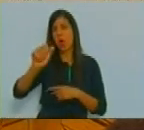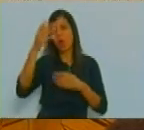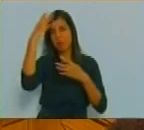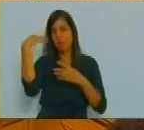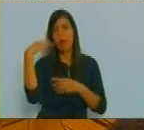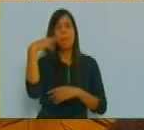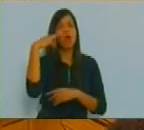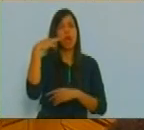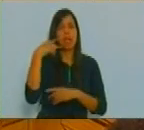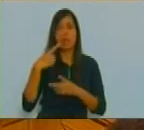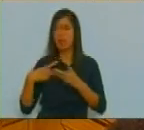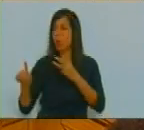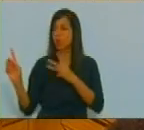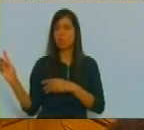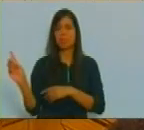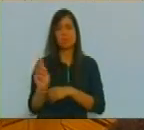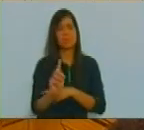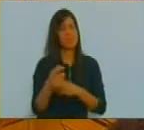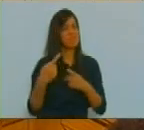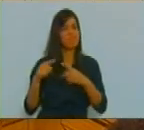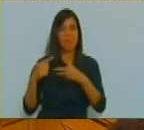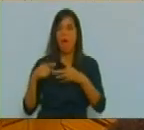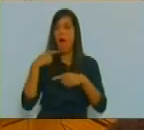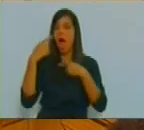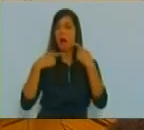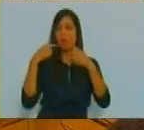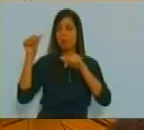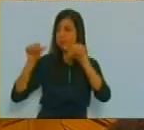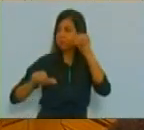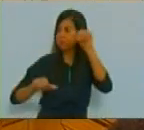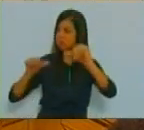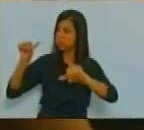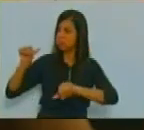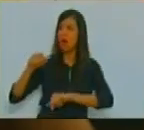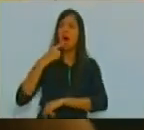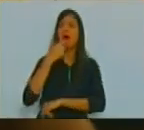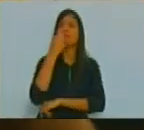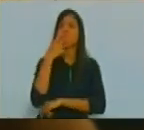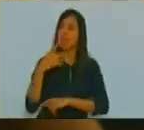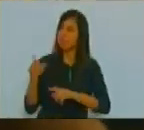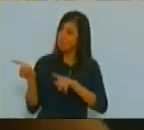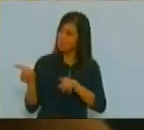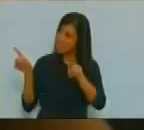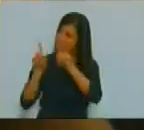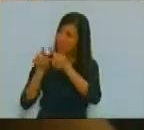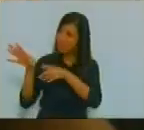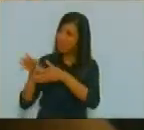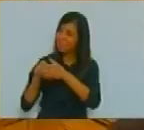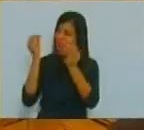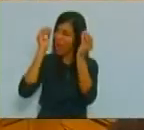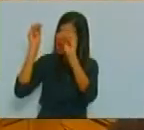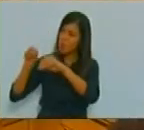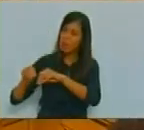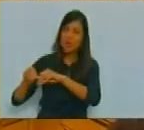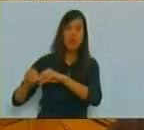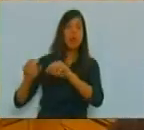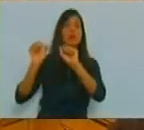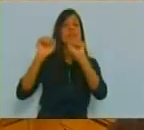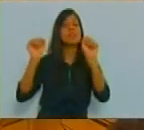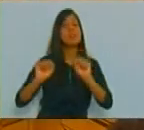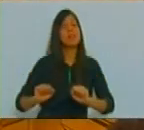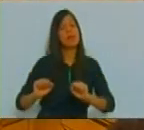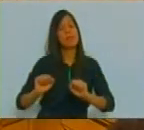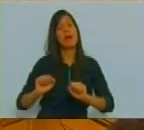coinciden y yo suscribo sus palabras de que es un mecanismo la seguridad ciudadana